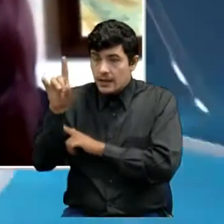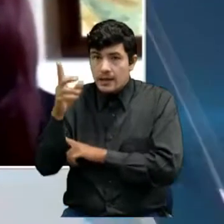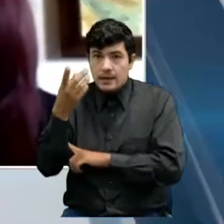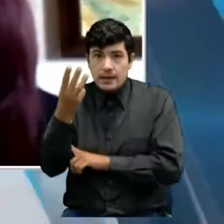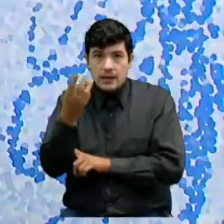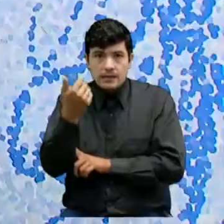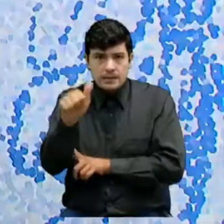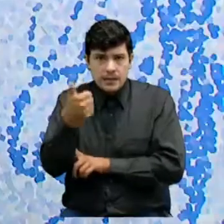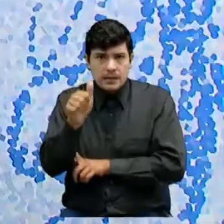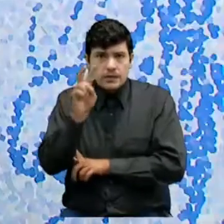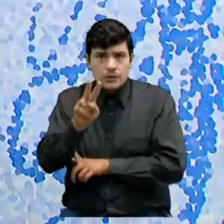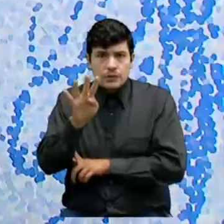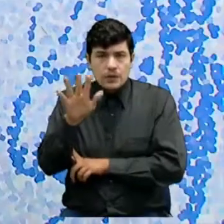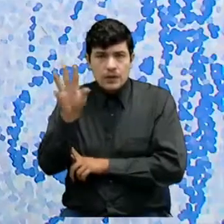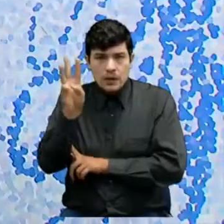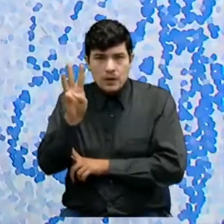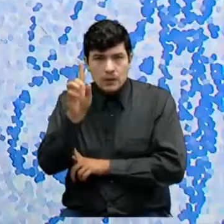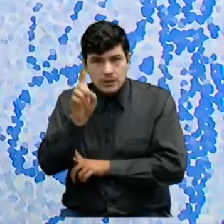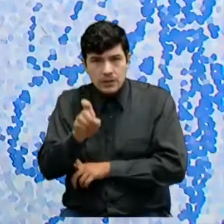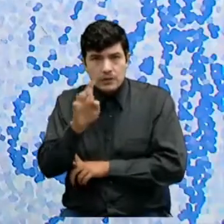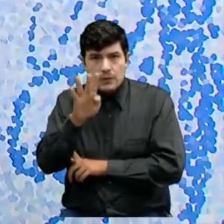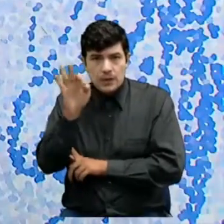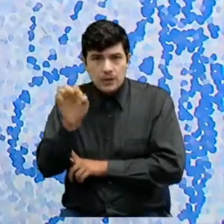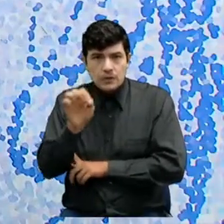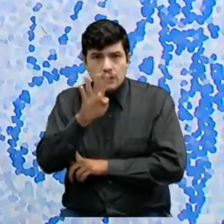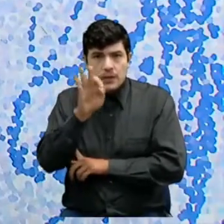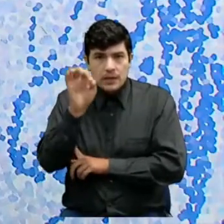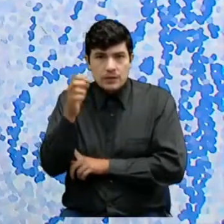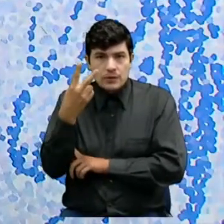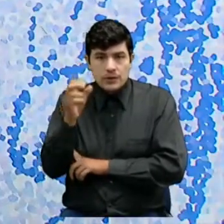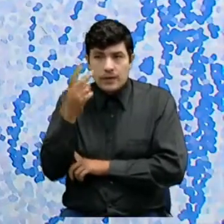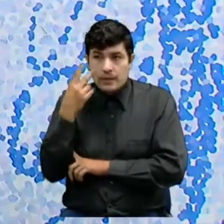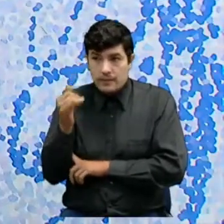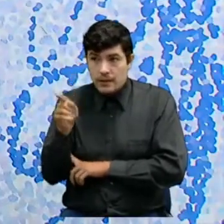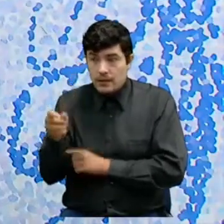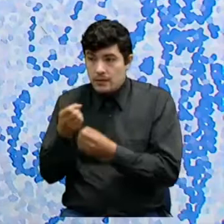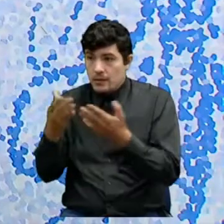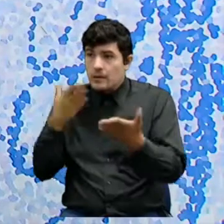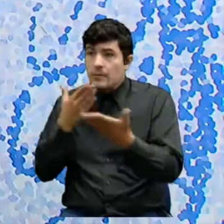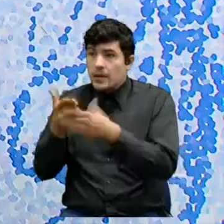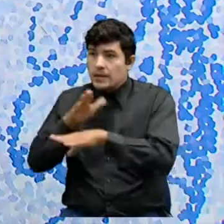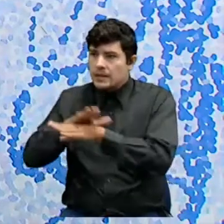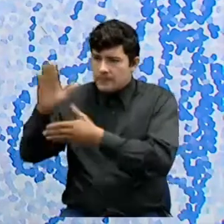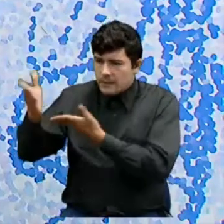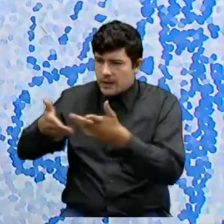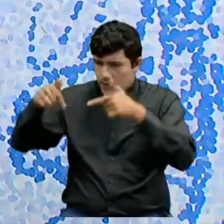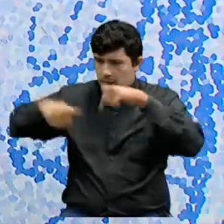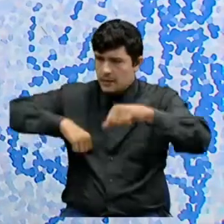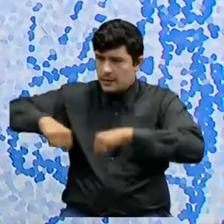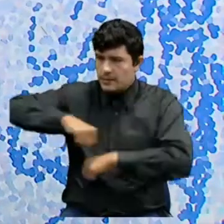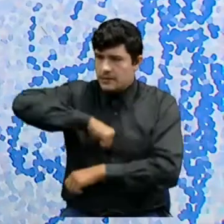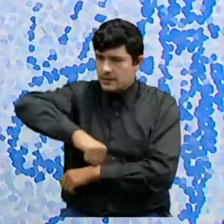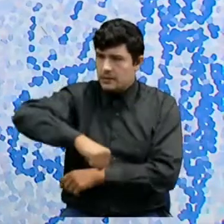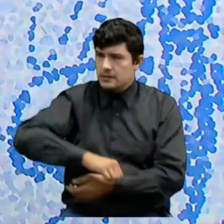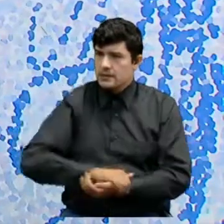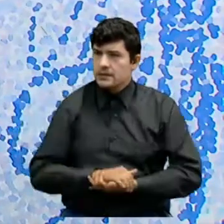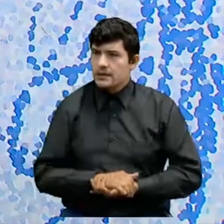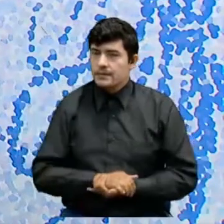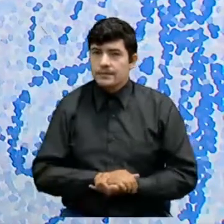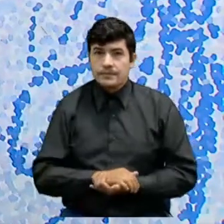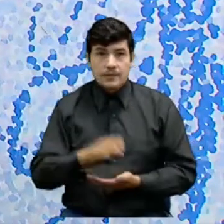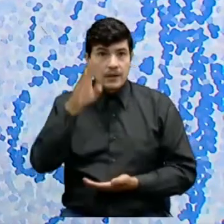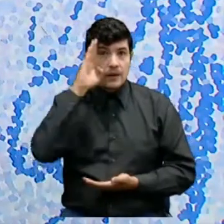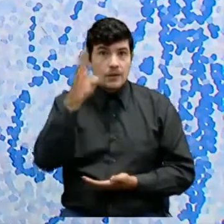310-245-8548 y 648-4820 son nuestras líneas. Doña Marta, muy buenas tardes y bienvenida a Tú en Derecho.